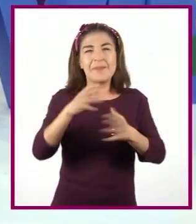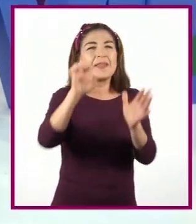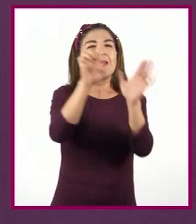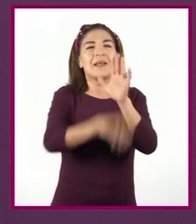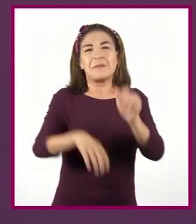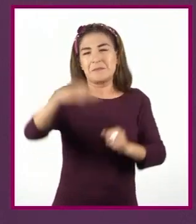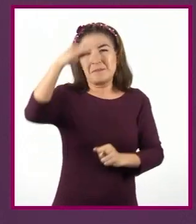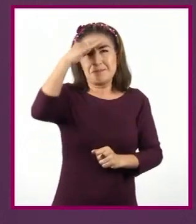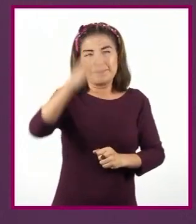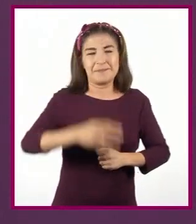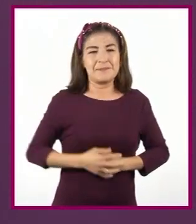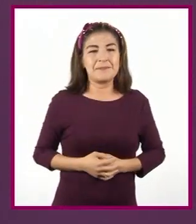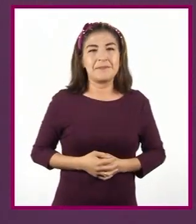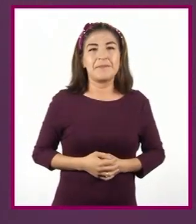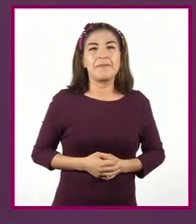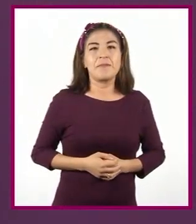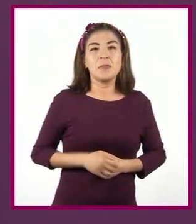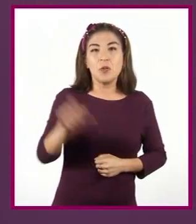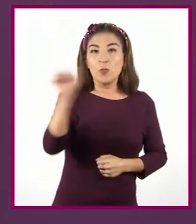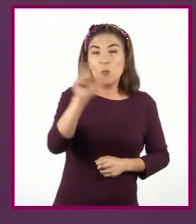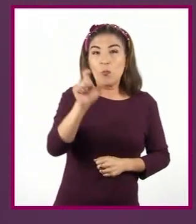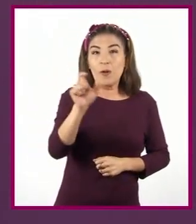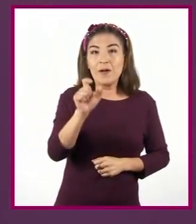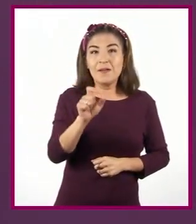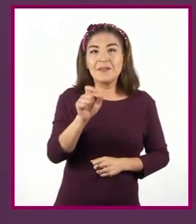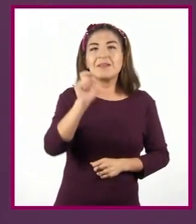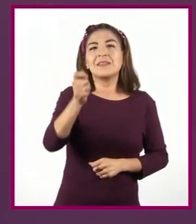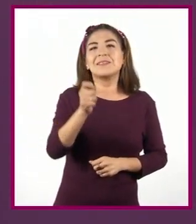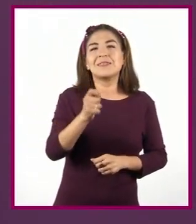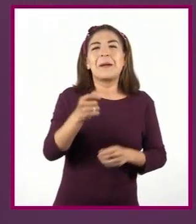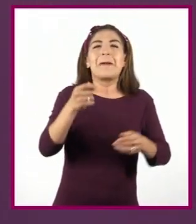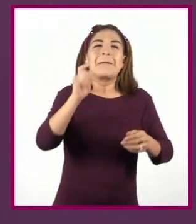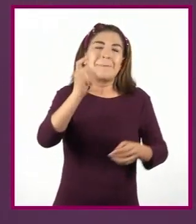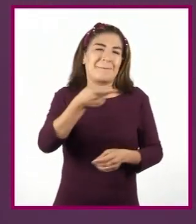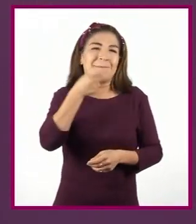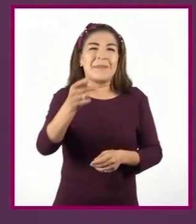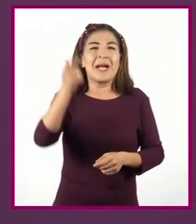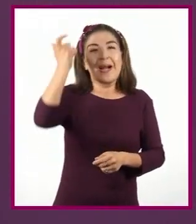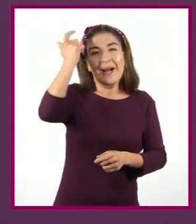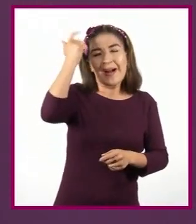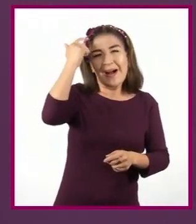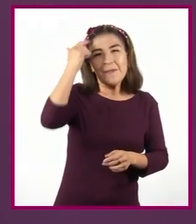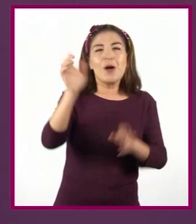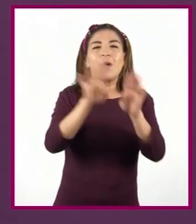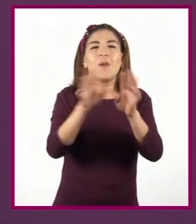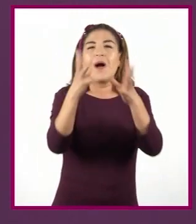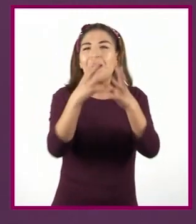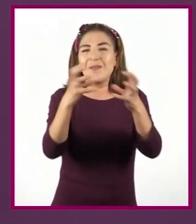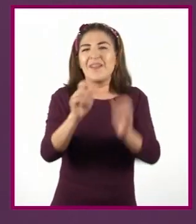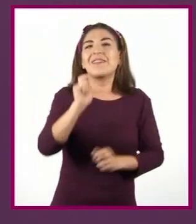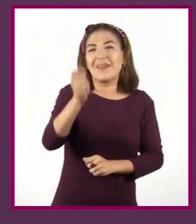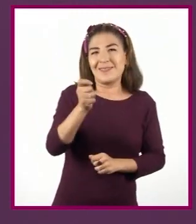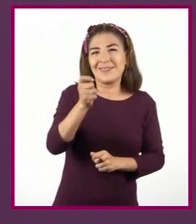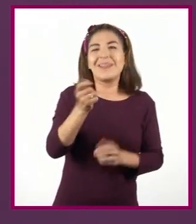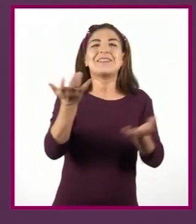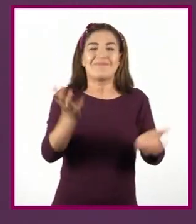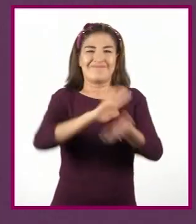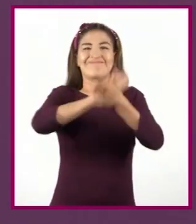ejemplo, cuando decimos que alguien es cabecita de algodón. Y en general sabemos que se habla de los